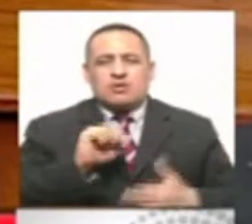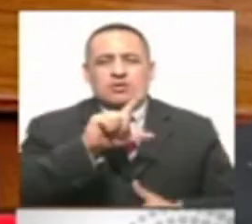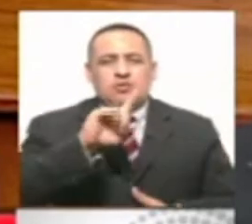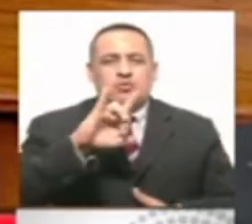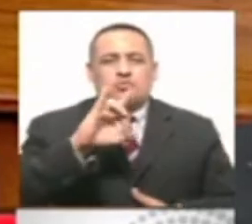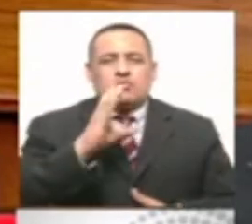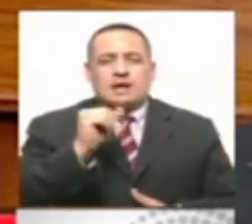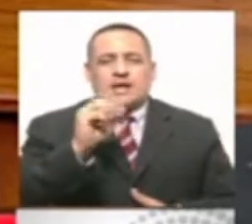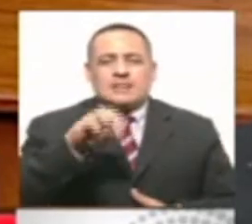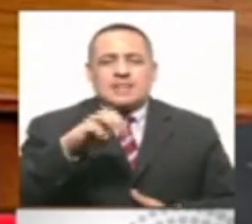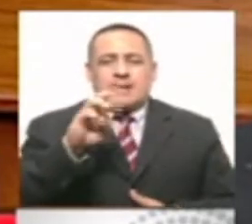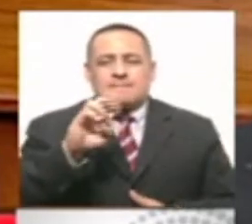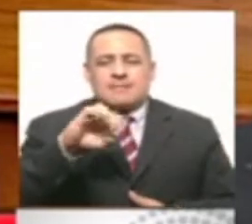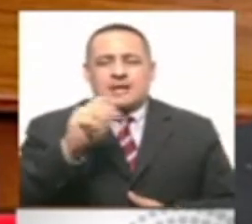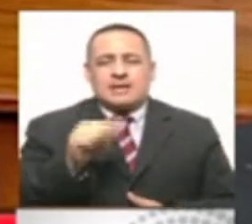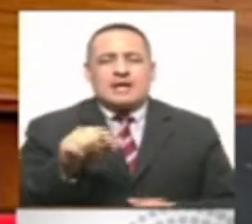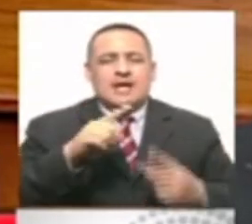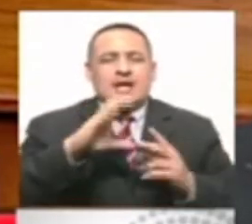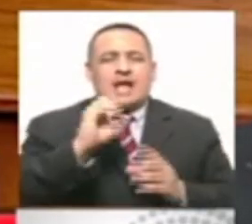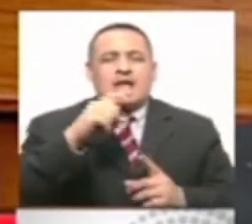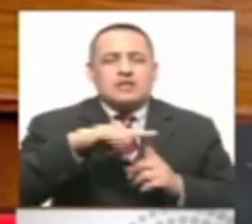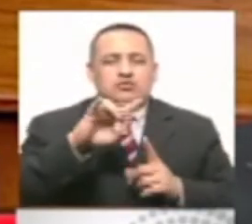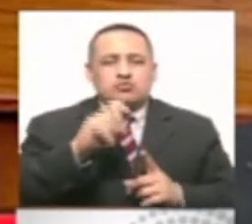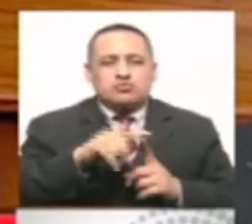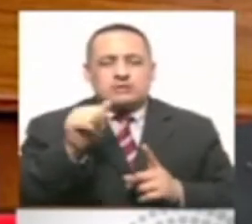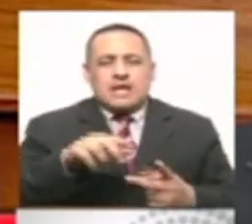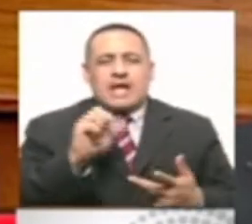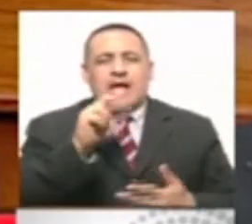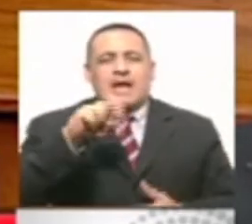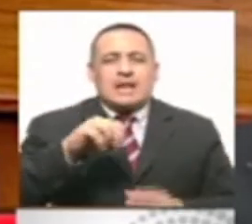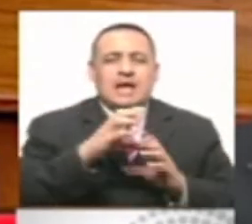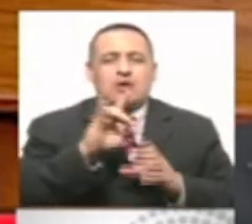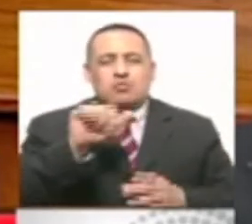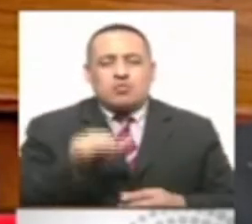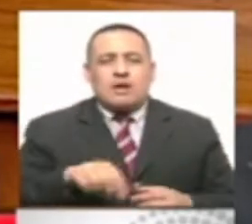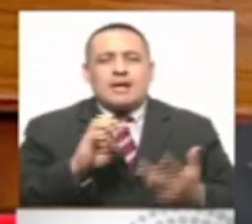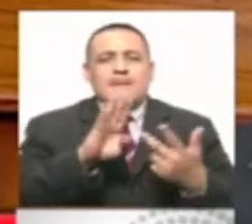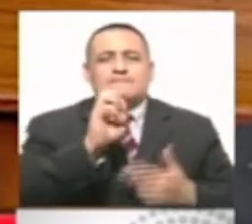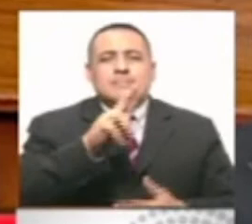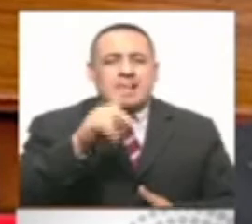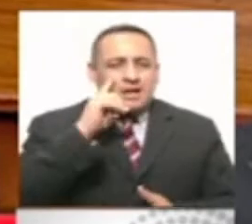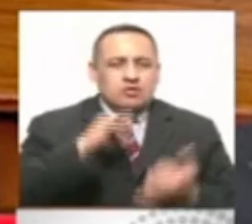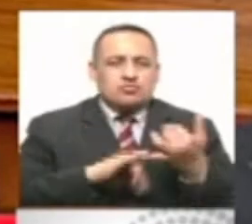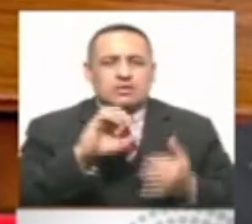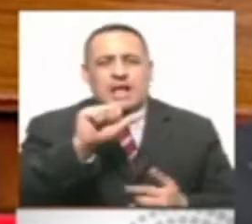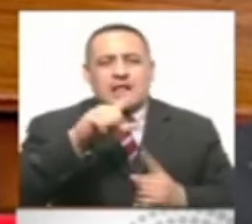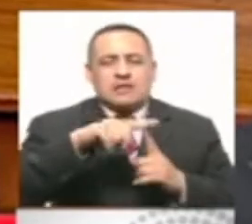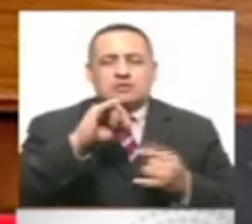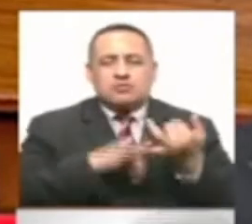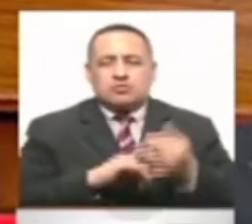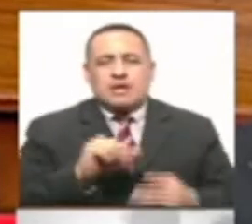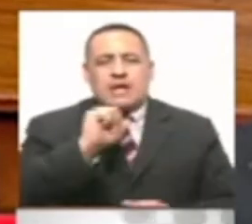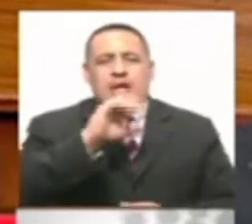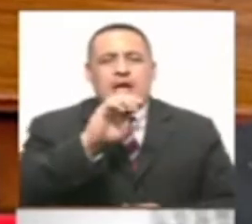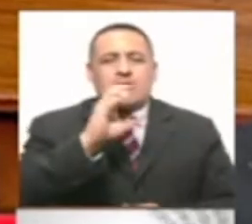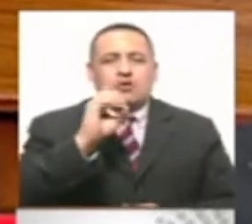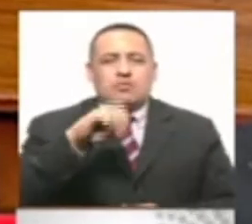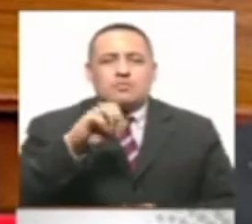Lucanamarca, en La Cantuta, Aranguay, en Barrios Altos, en